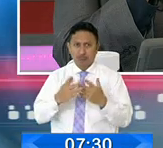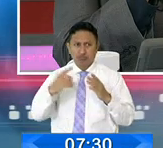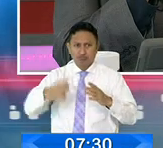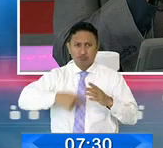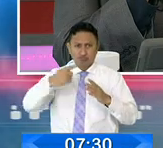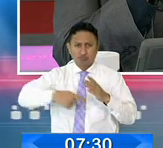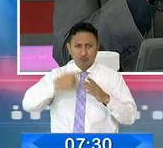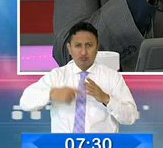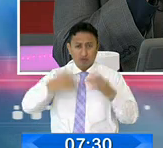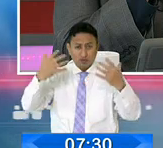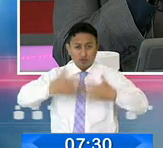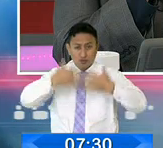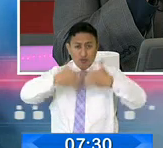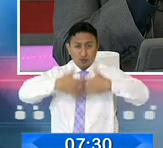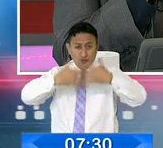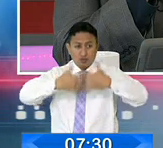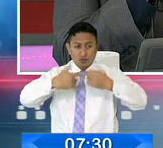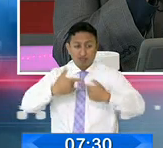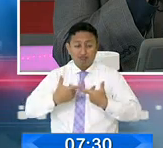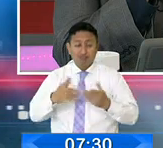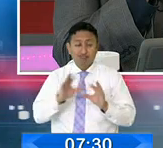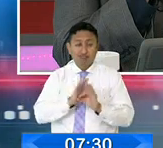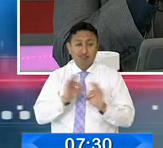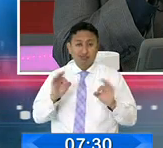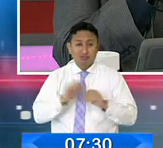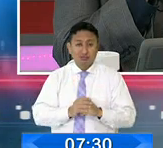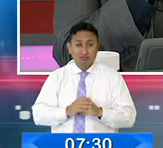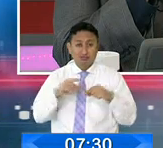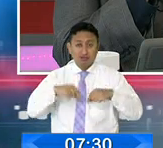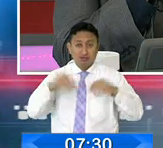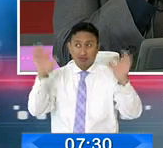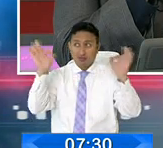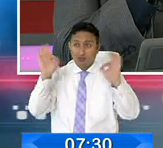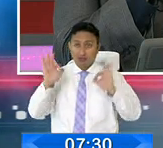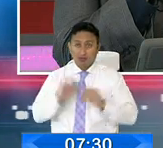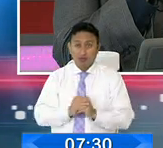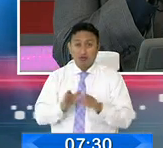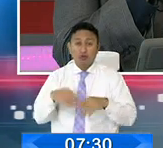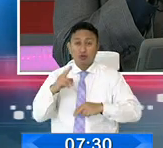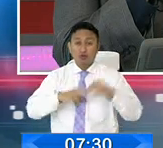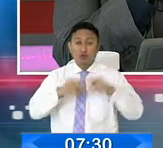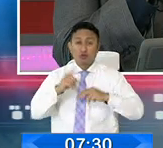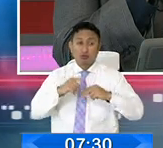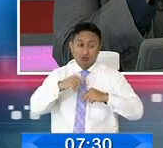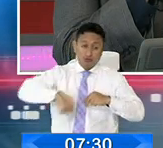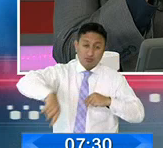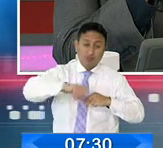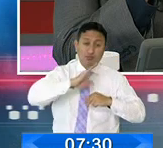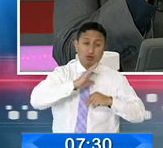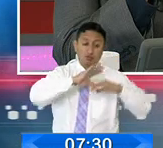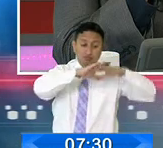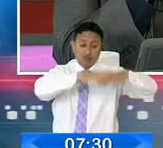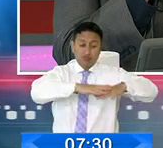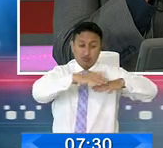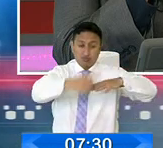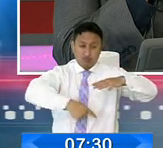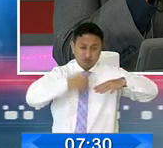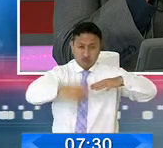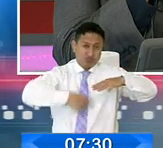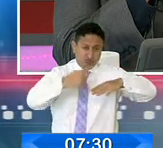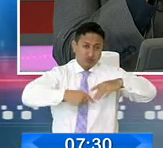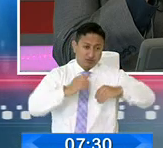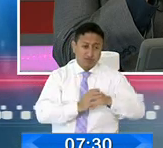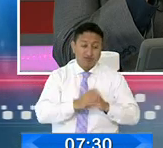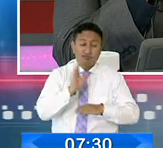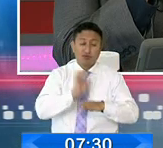energía renovable, en energía limpia, como es energía eléctrica a través de la construcción de varias hidroeléctricas, el país no ha